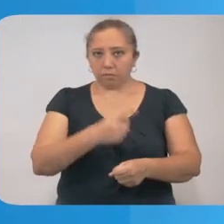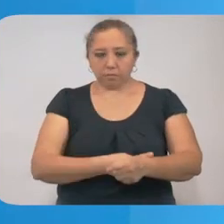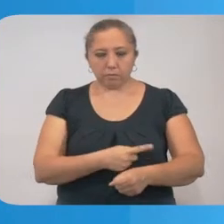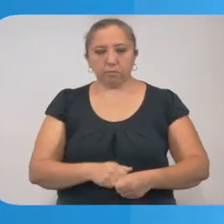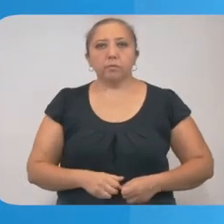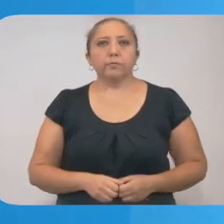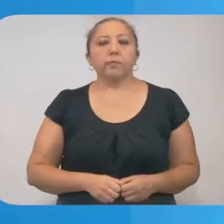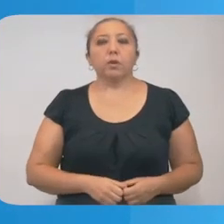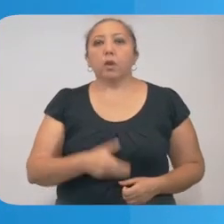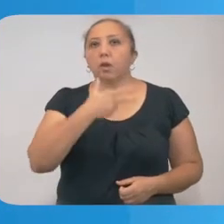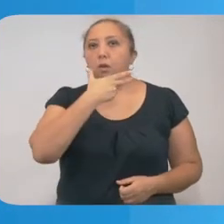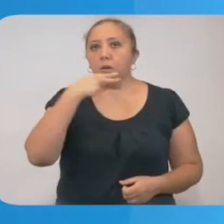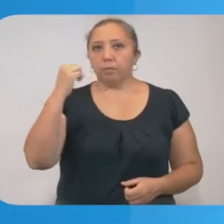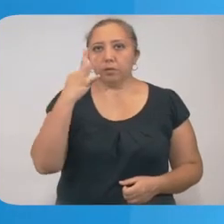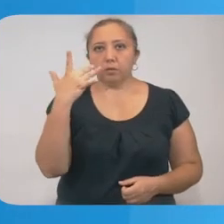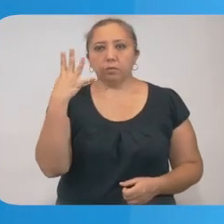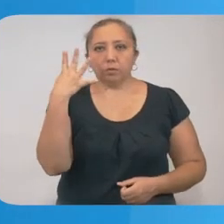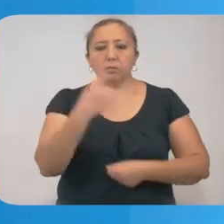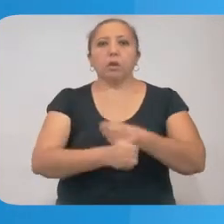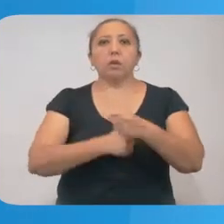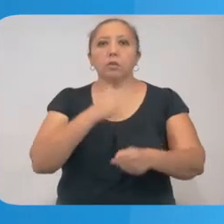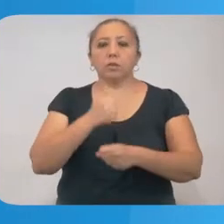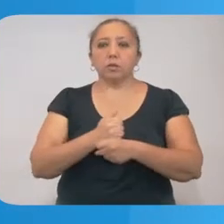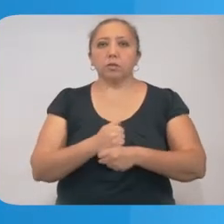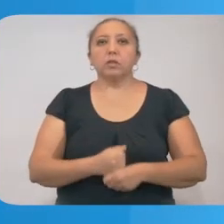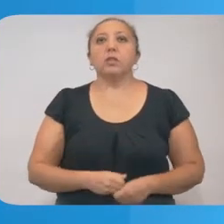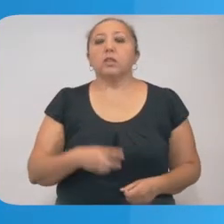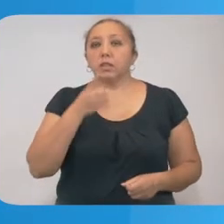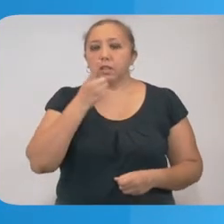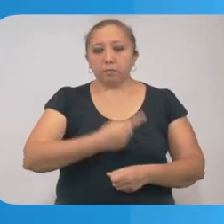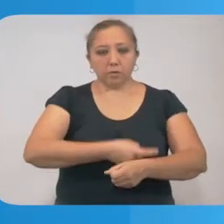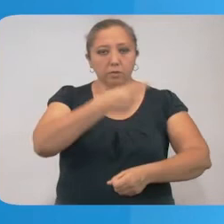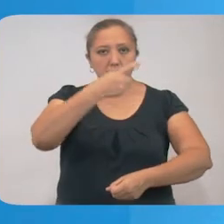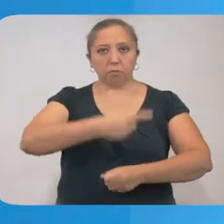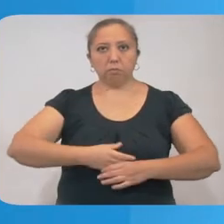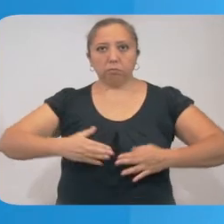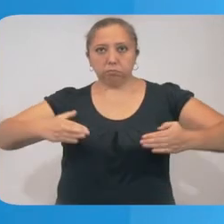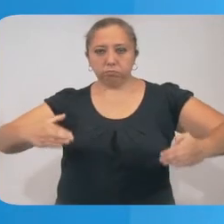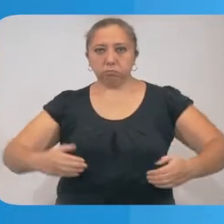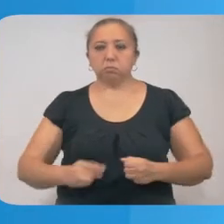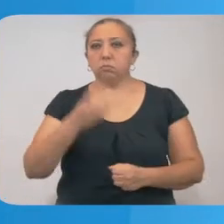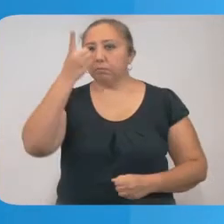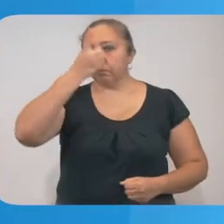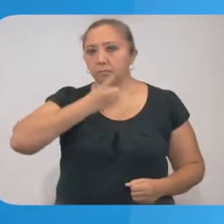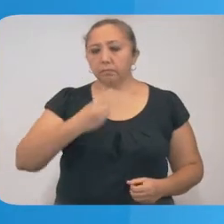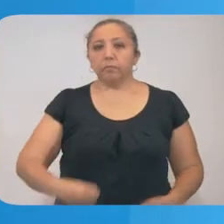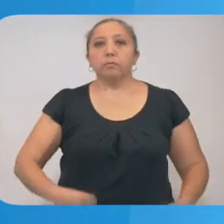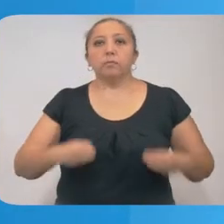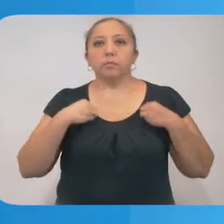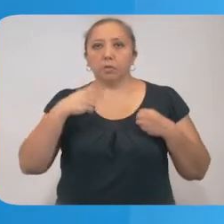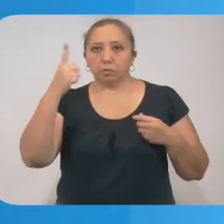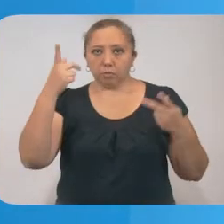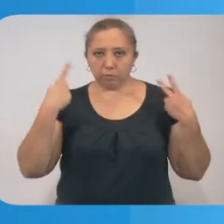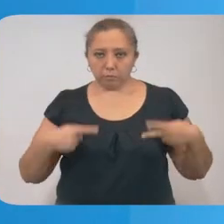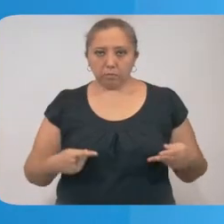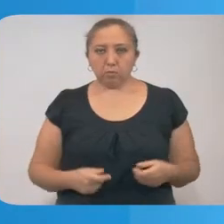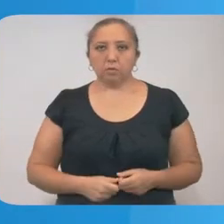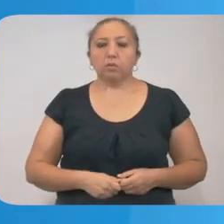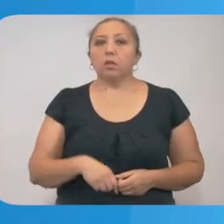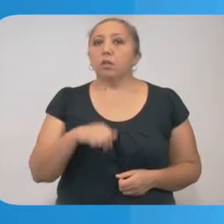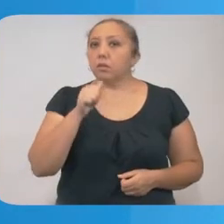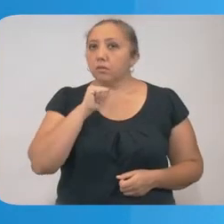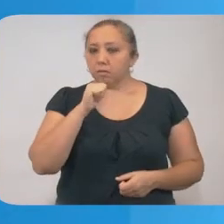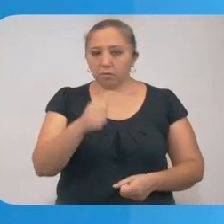síntomas. Hombre de 54 años de Mérida con hipertensión, obesidad y diabetes. Convivía con un contacto que se